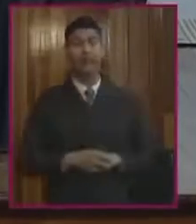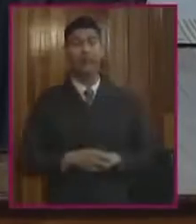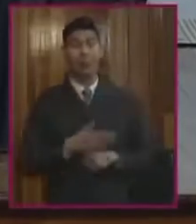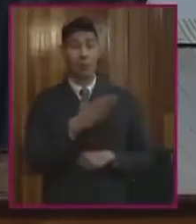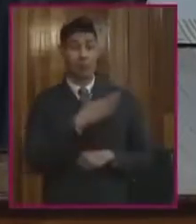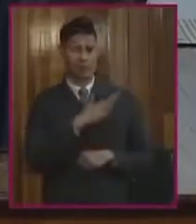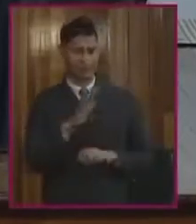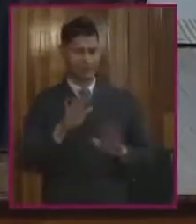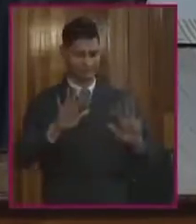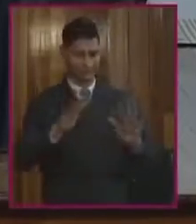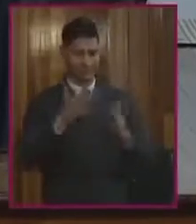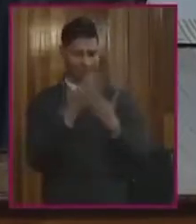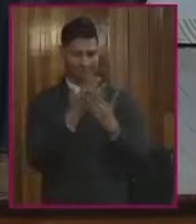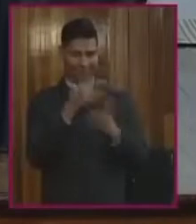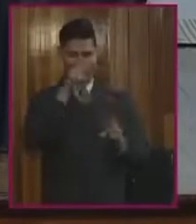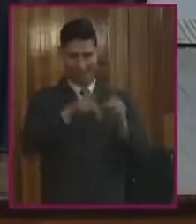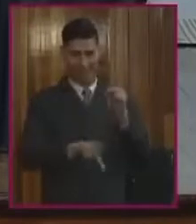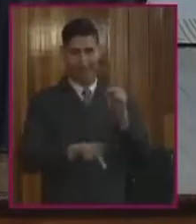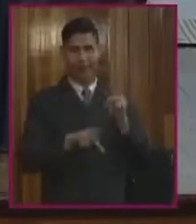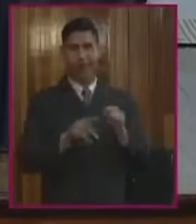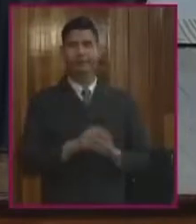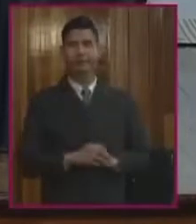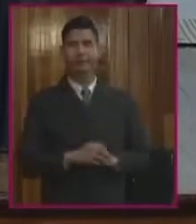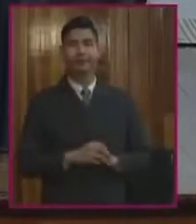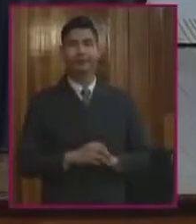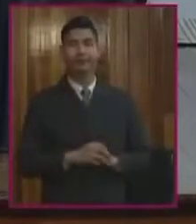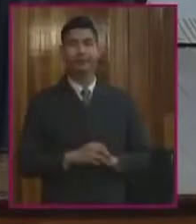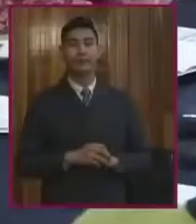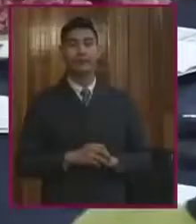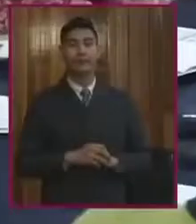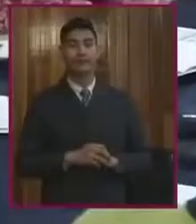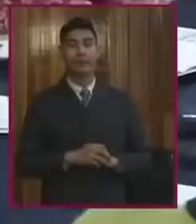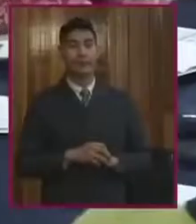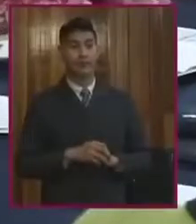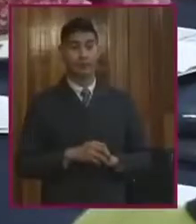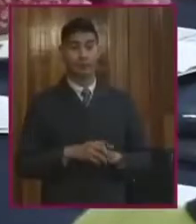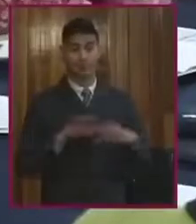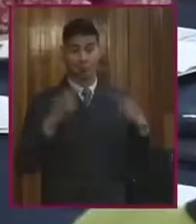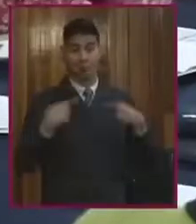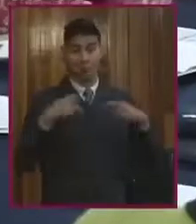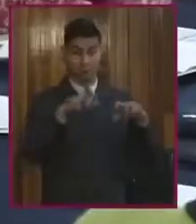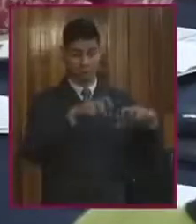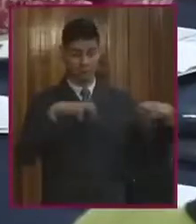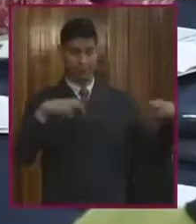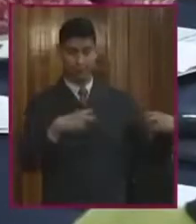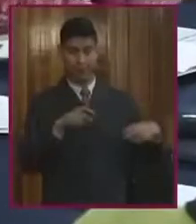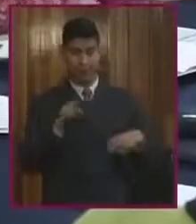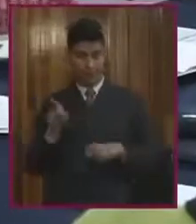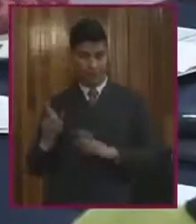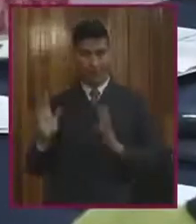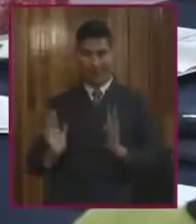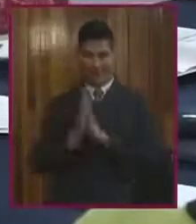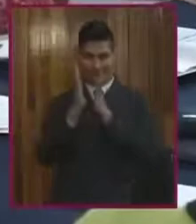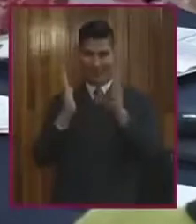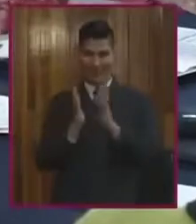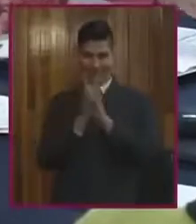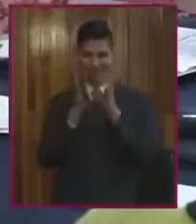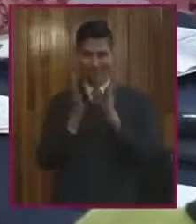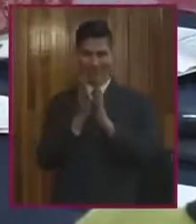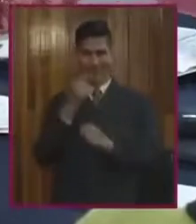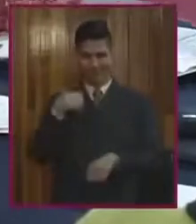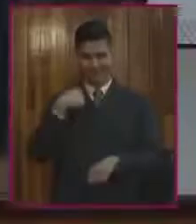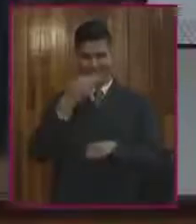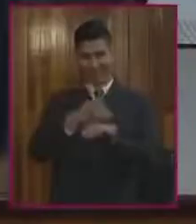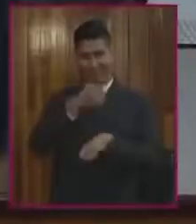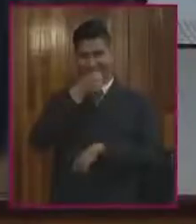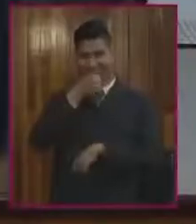de continuar, vamos a darle, usted también es participante de esta mesa, maestra, vamos a darle la voz para